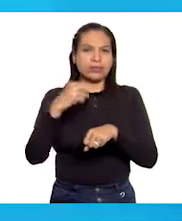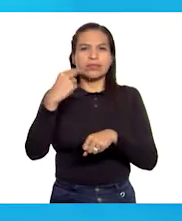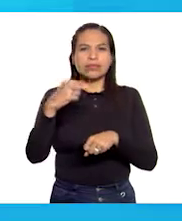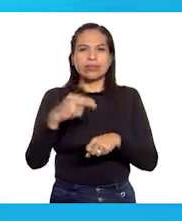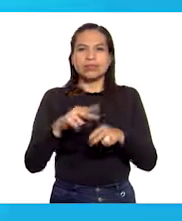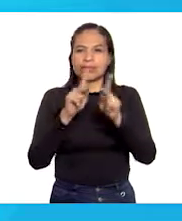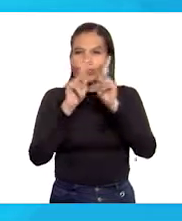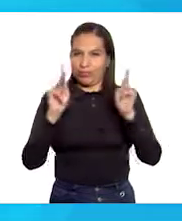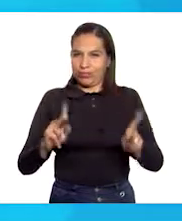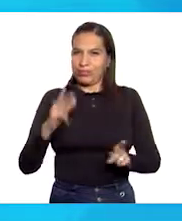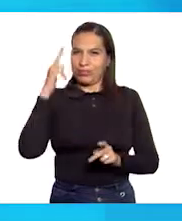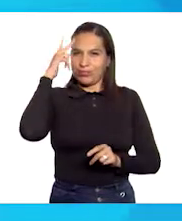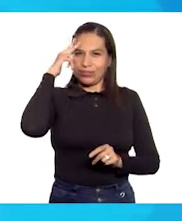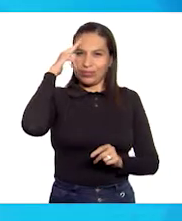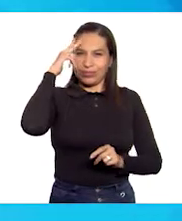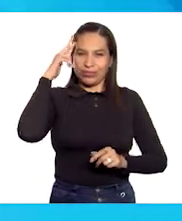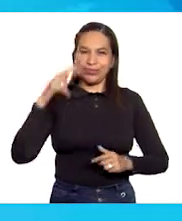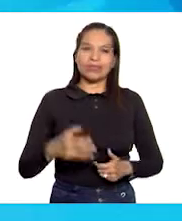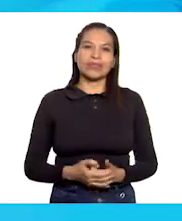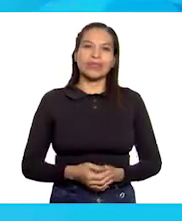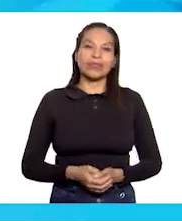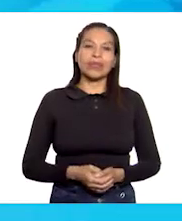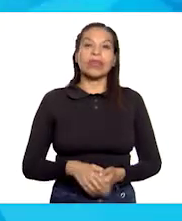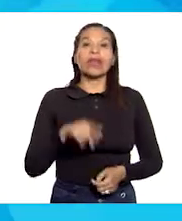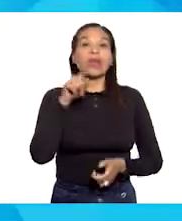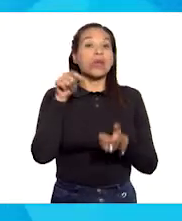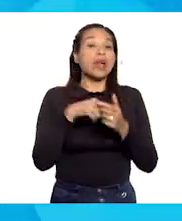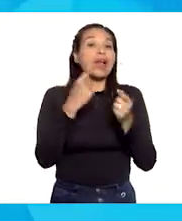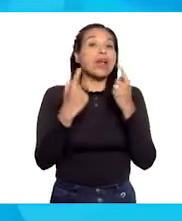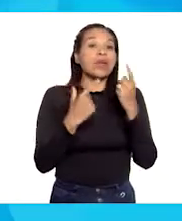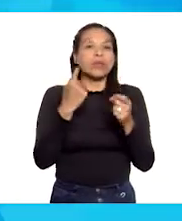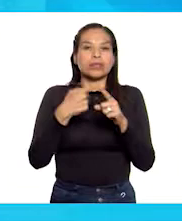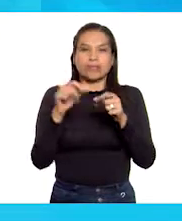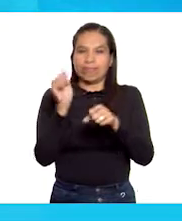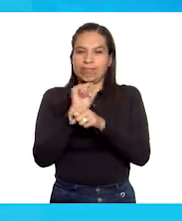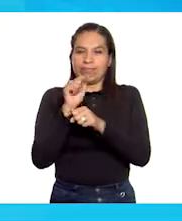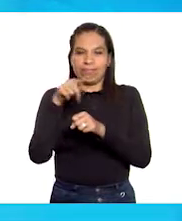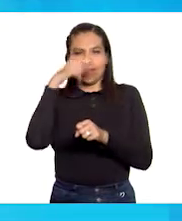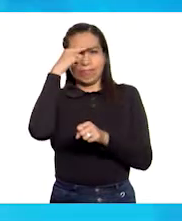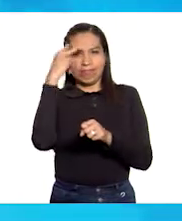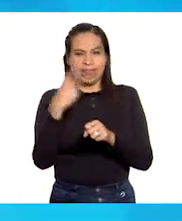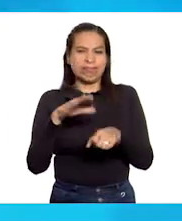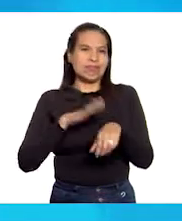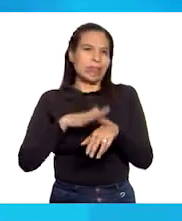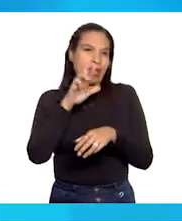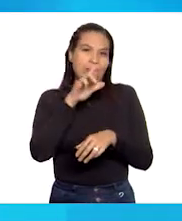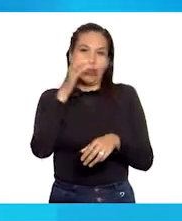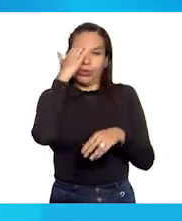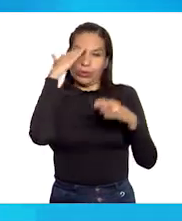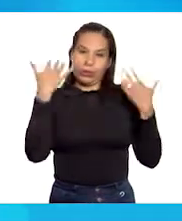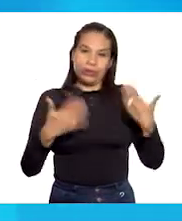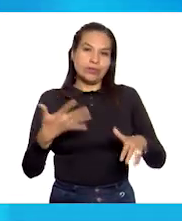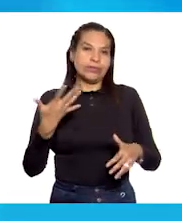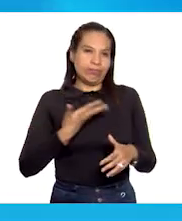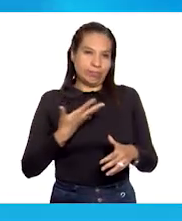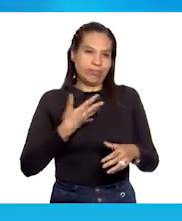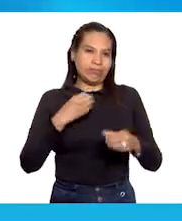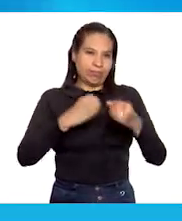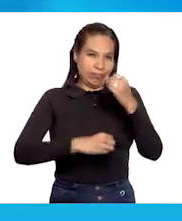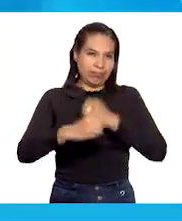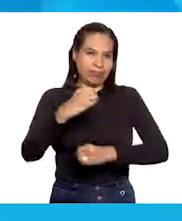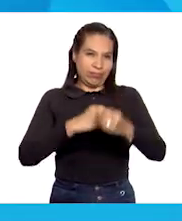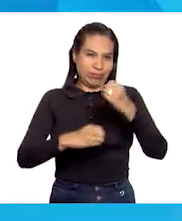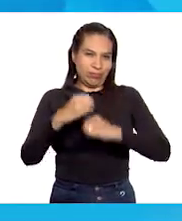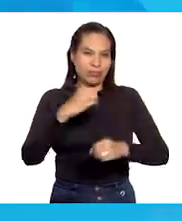nombre Palacio de Bellas Artes. Aquí hay algunos de los artistas mexicanos más reconocidos que tienen obras